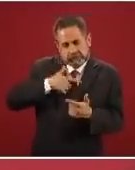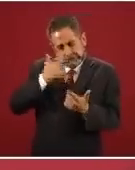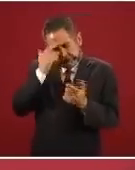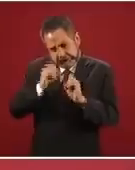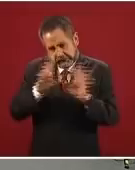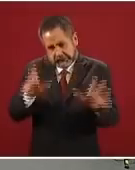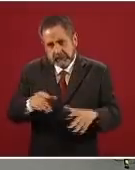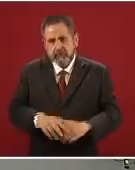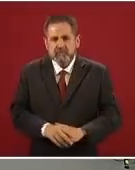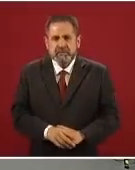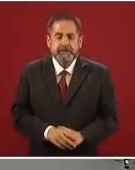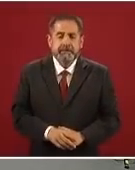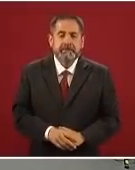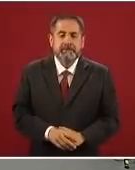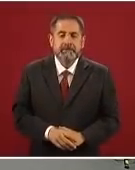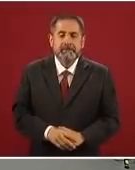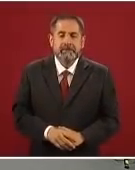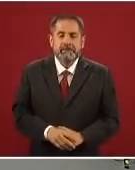obvias.